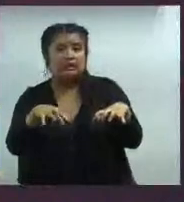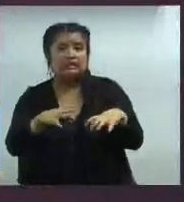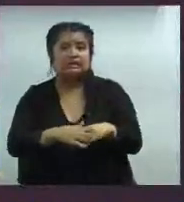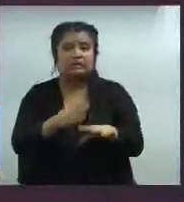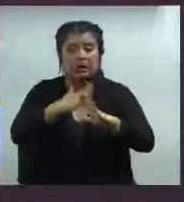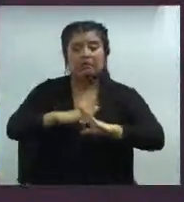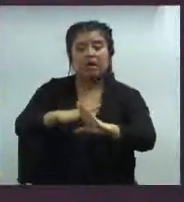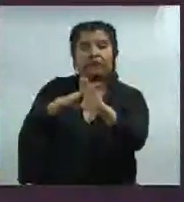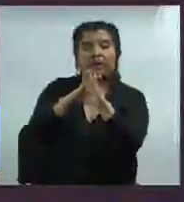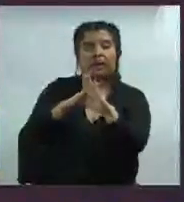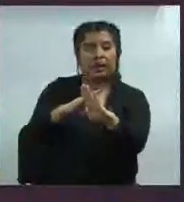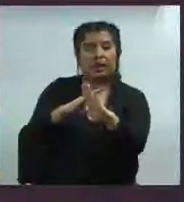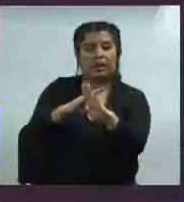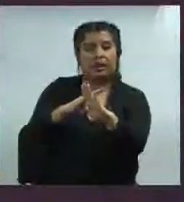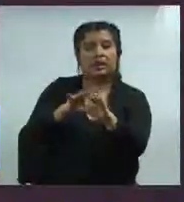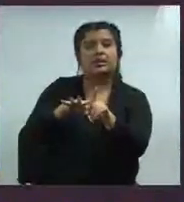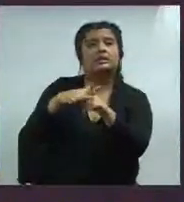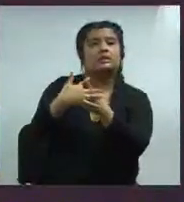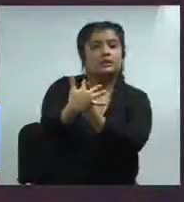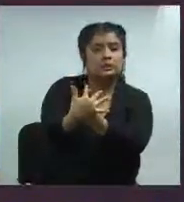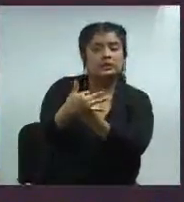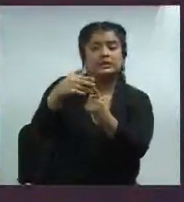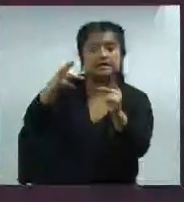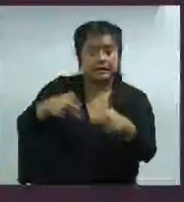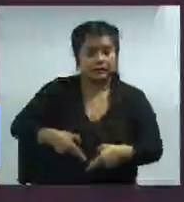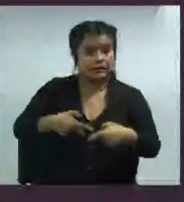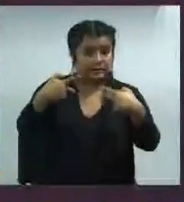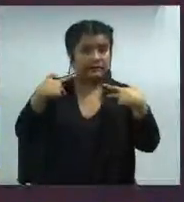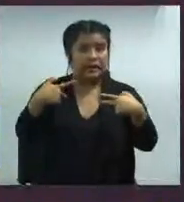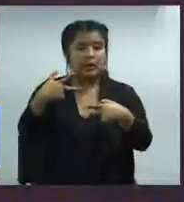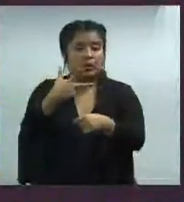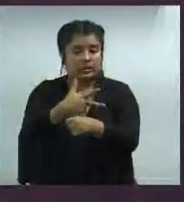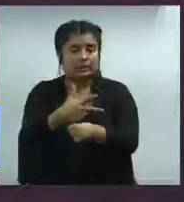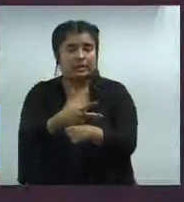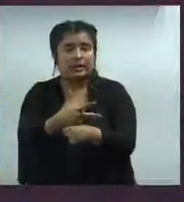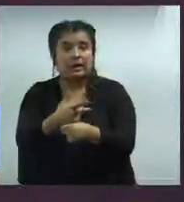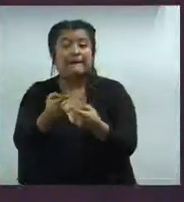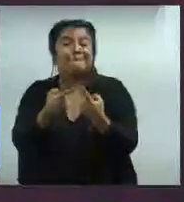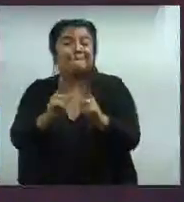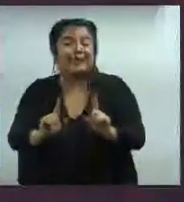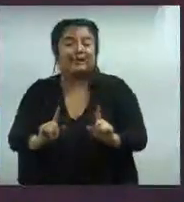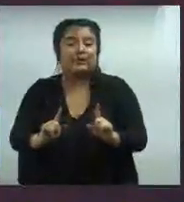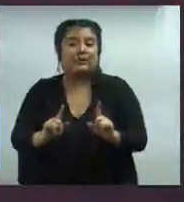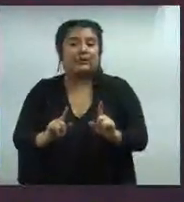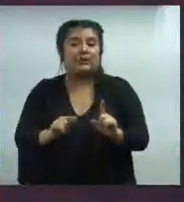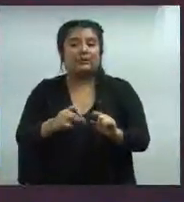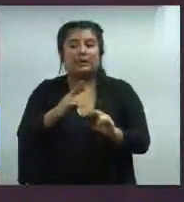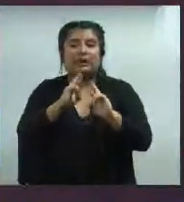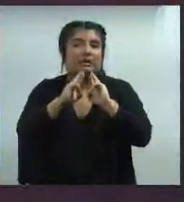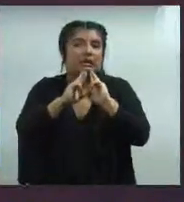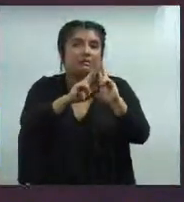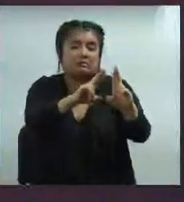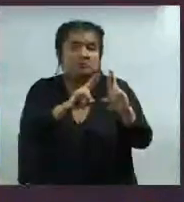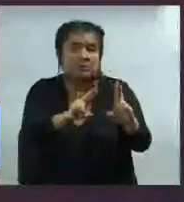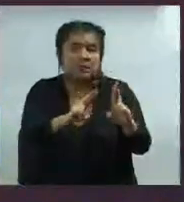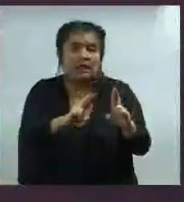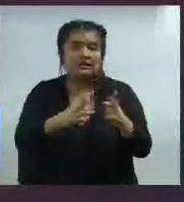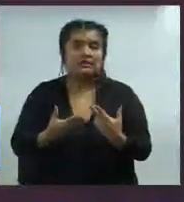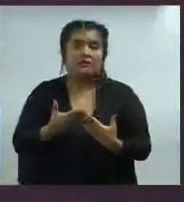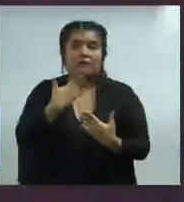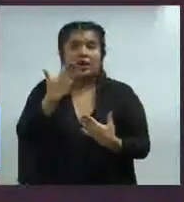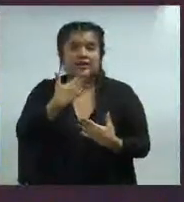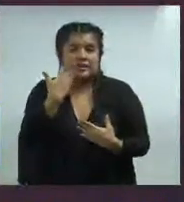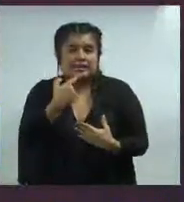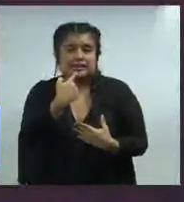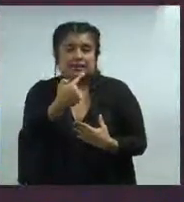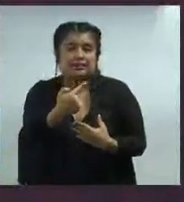a los problemas suscitados en el país. Sin embargo, las excusas las pueden y las van a seguir ellos presentando.